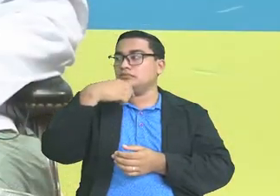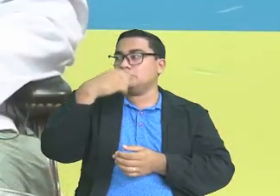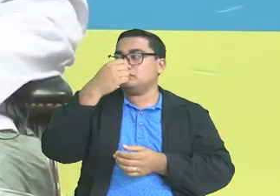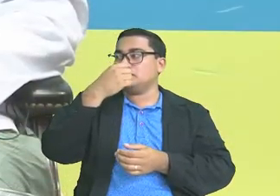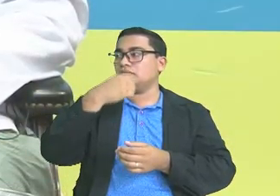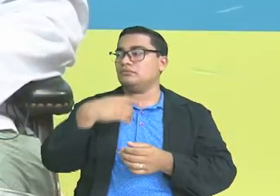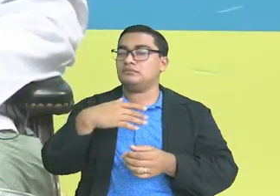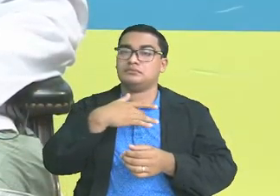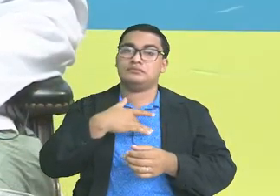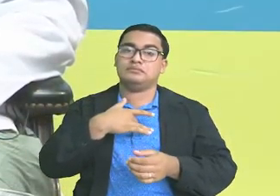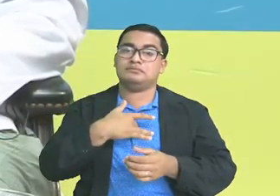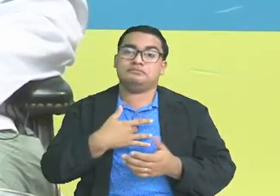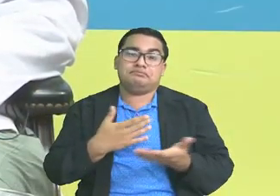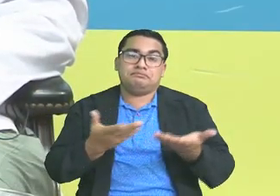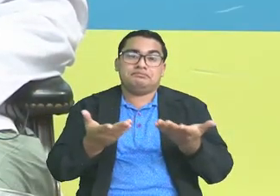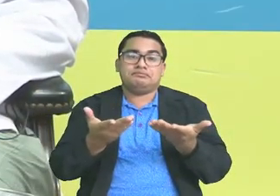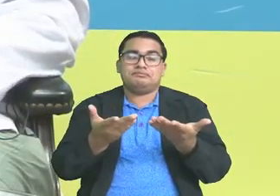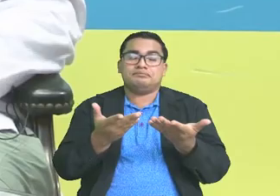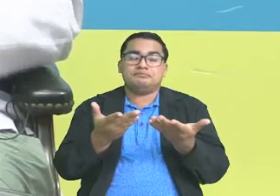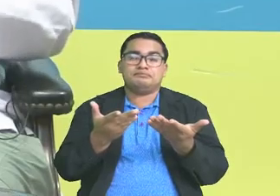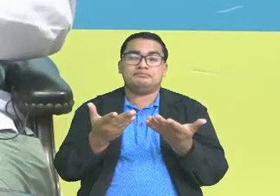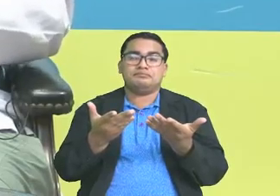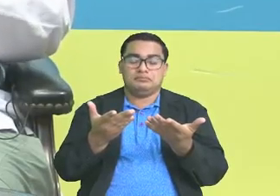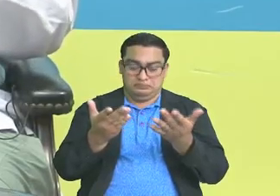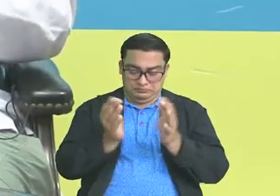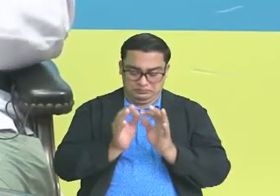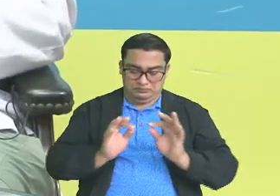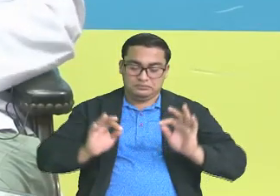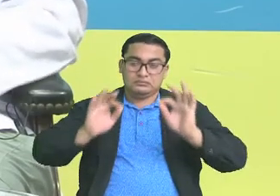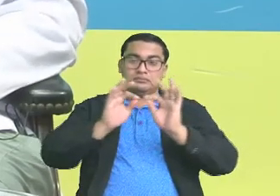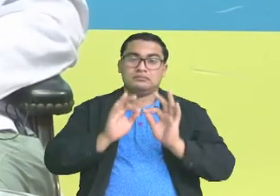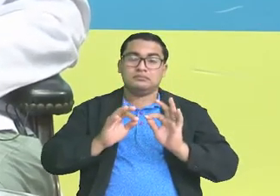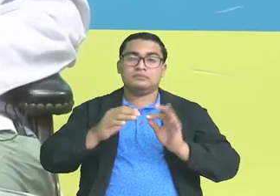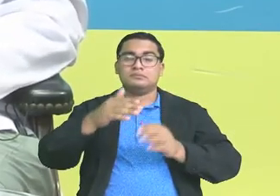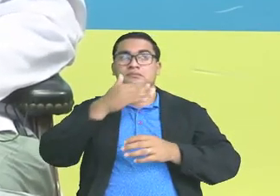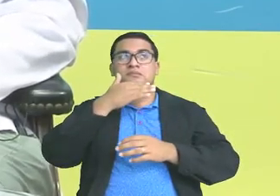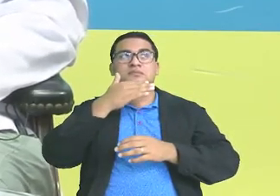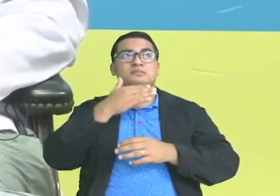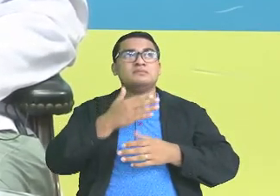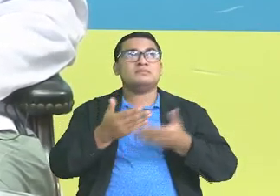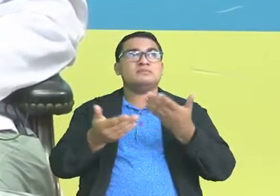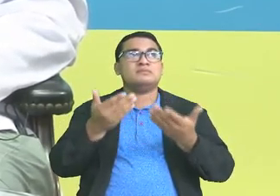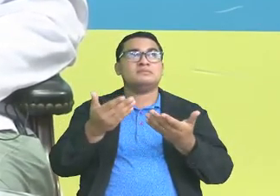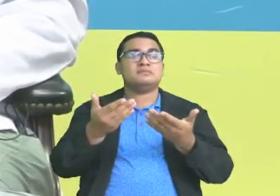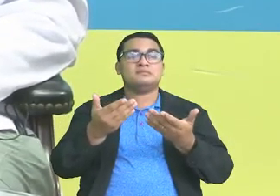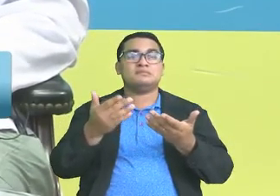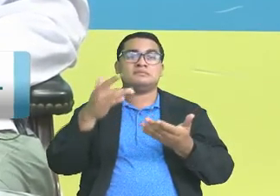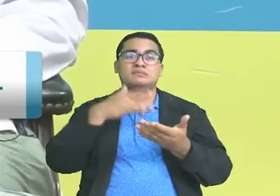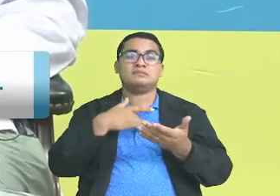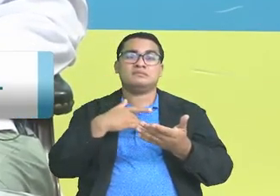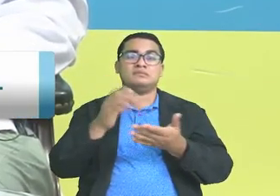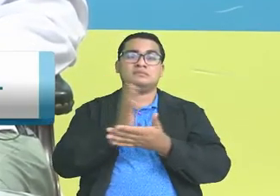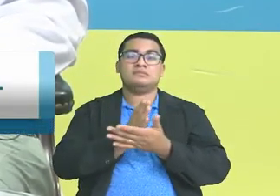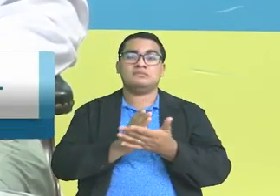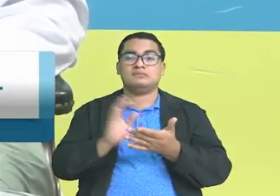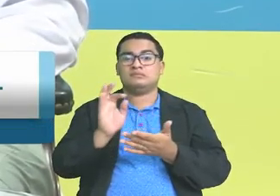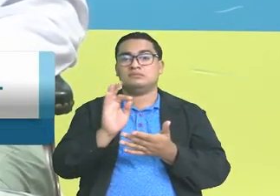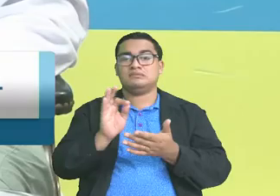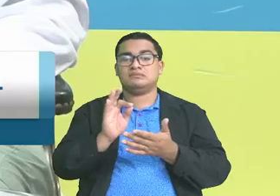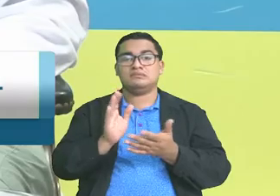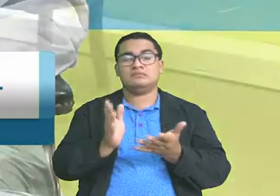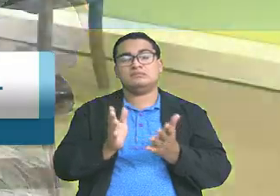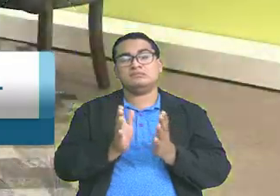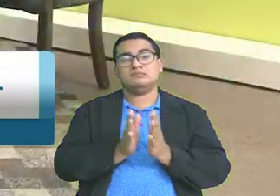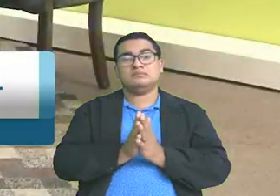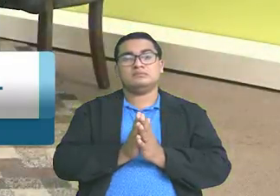sean necesarios, ¿verdad? Y ese en realidad muy pocas veces va a llegar a necesitar algún tipo de cirugía. En el